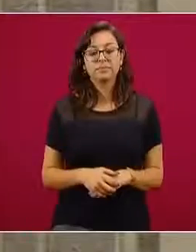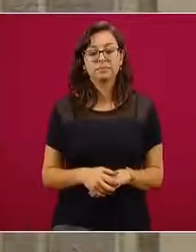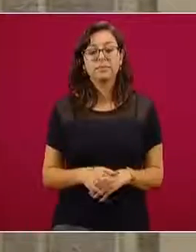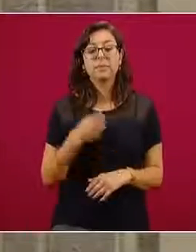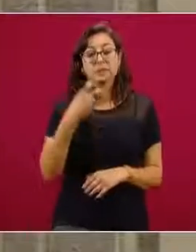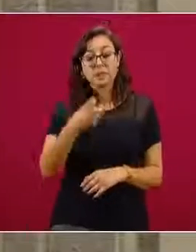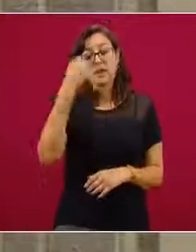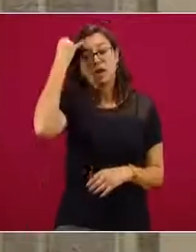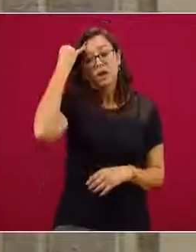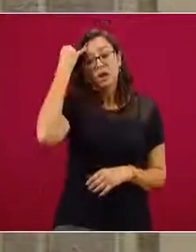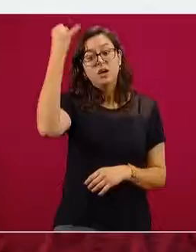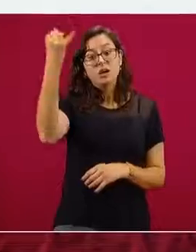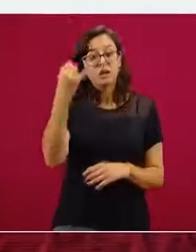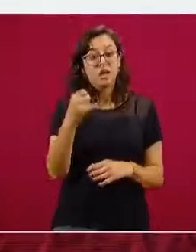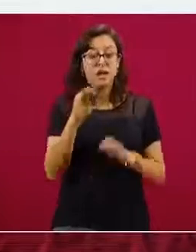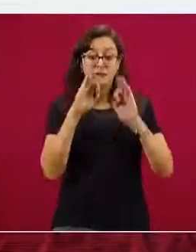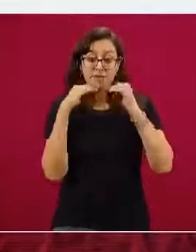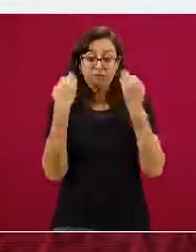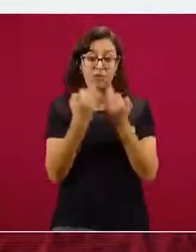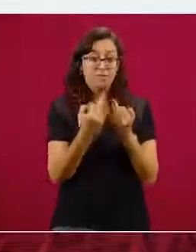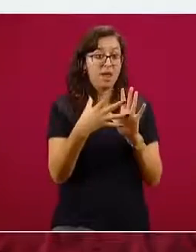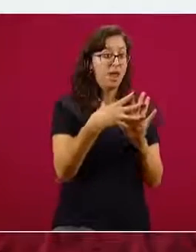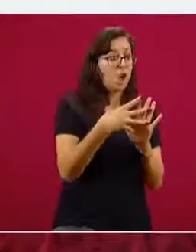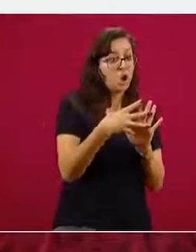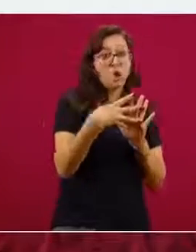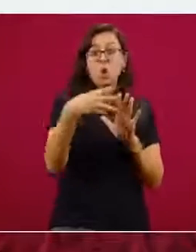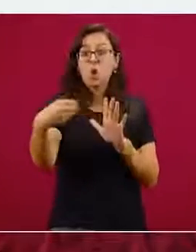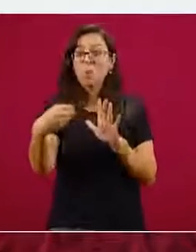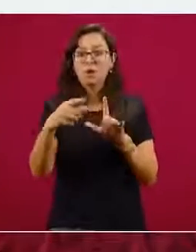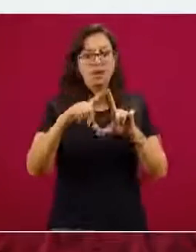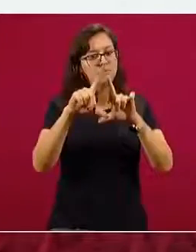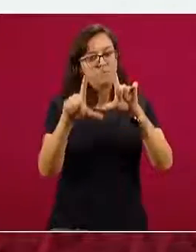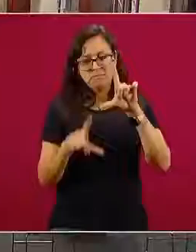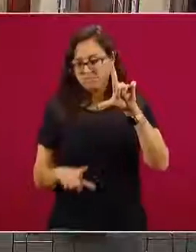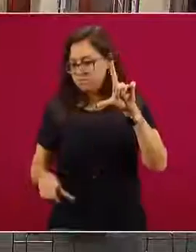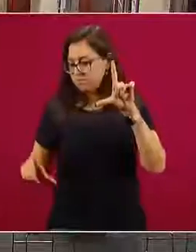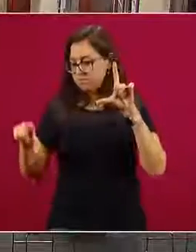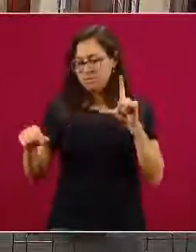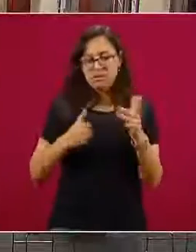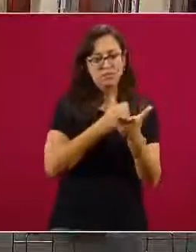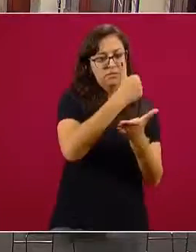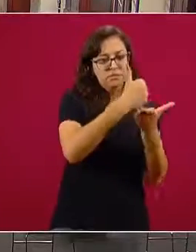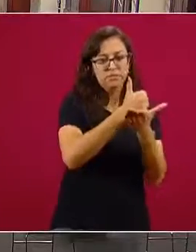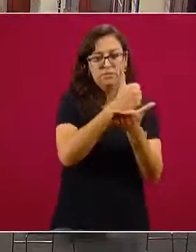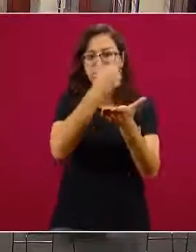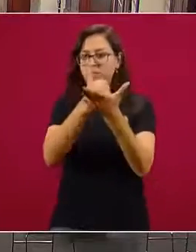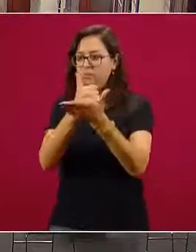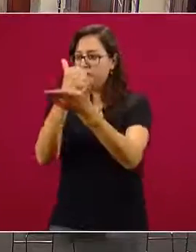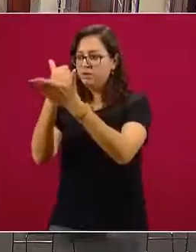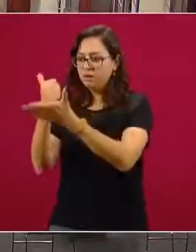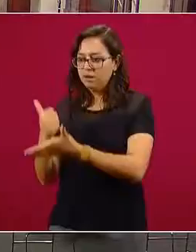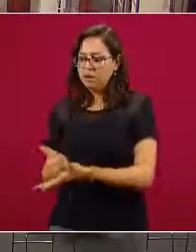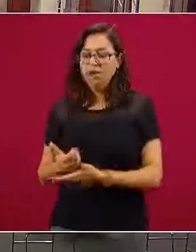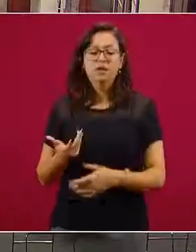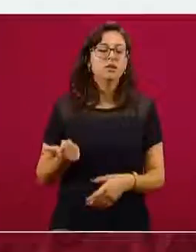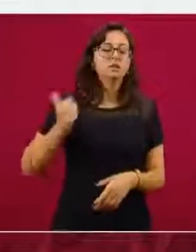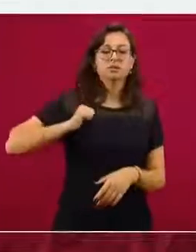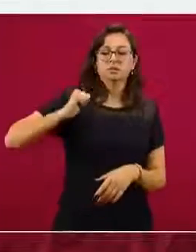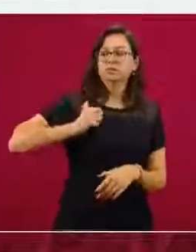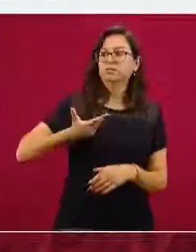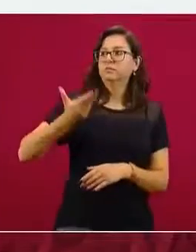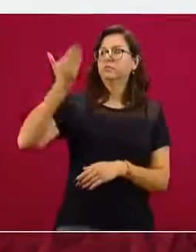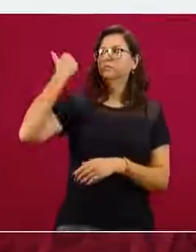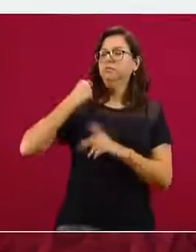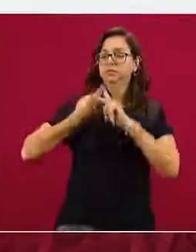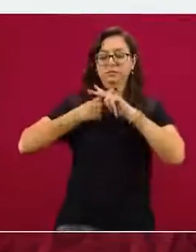la idea es replicar este modelo de ciudad que tenemos en todos los centros de las ciudades, el modelo viejo, cómo surgieron las ciudades, en